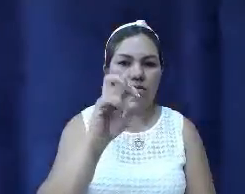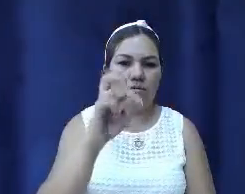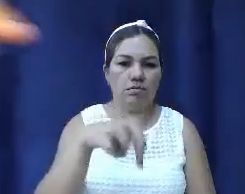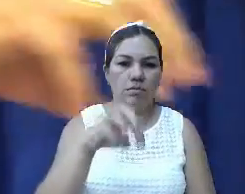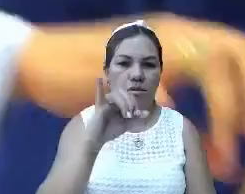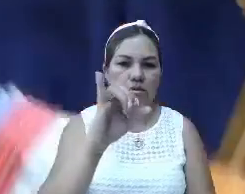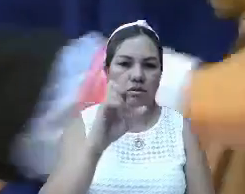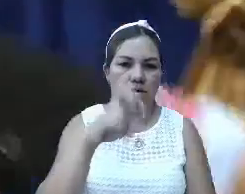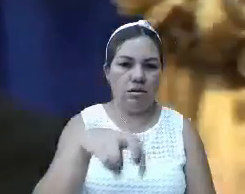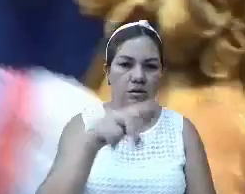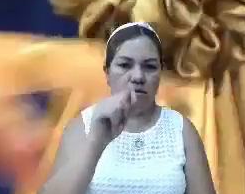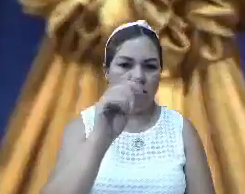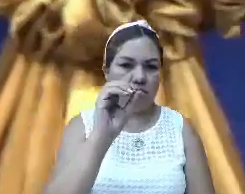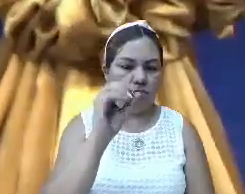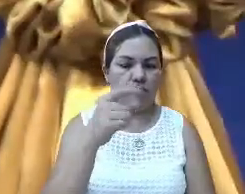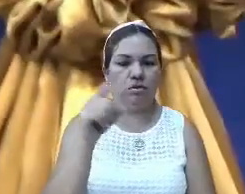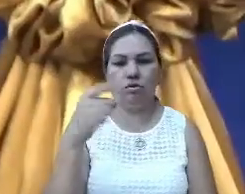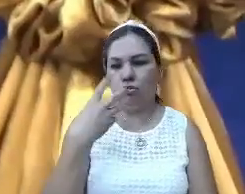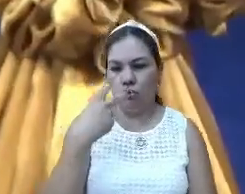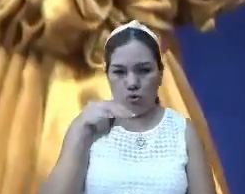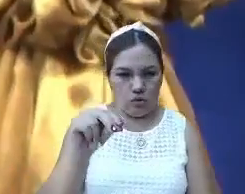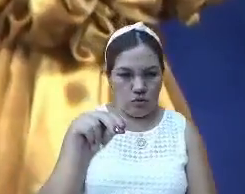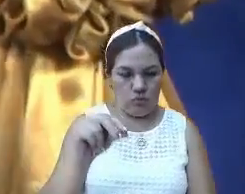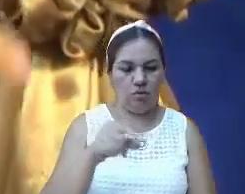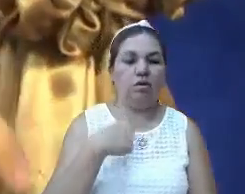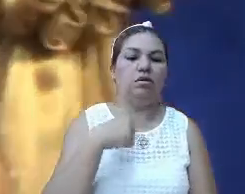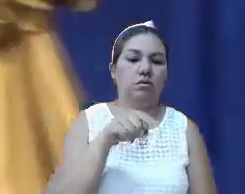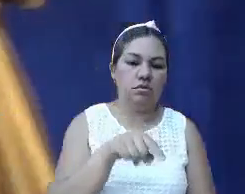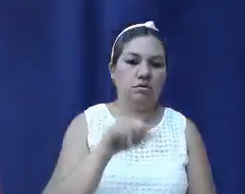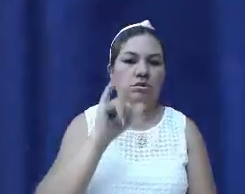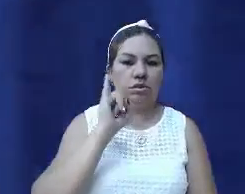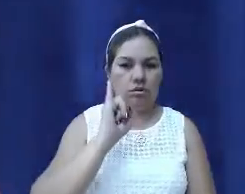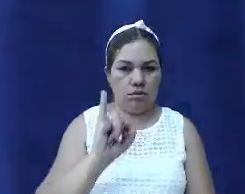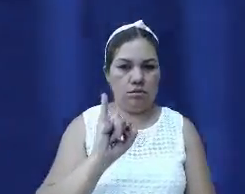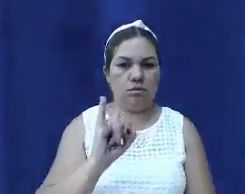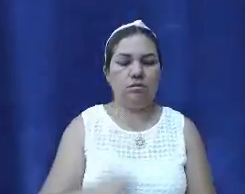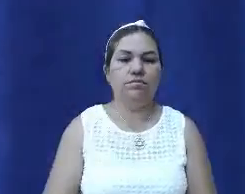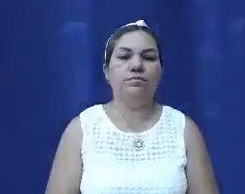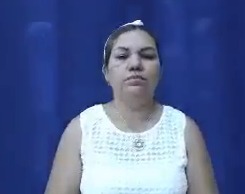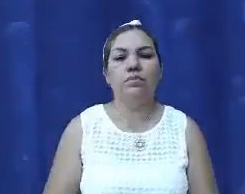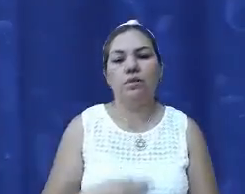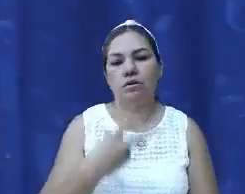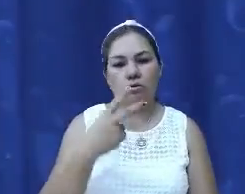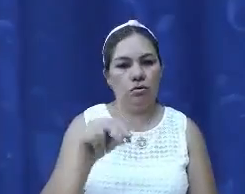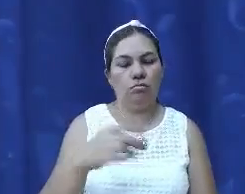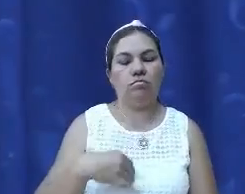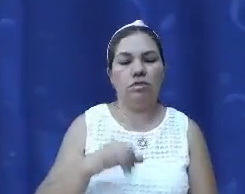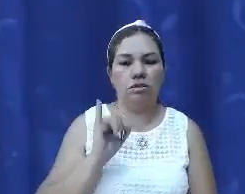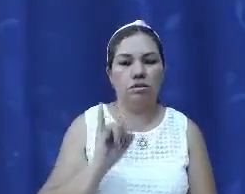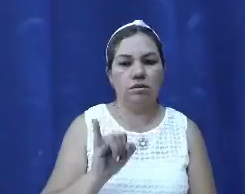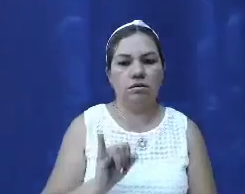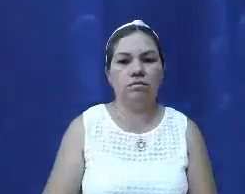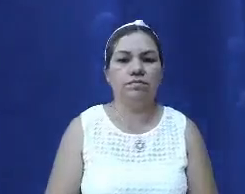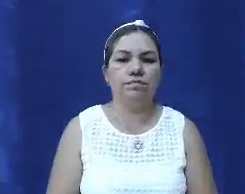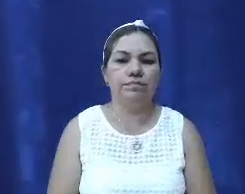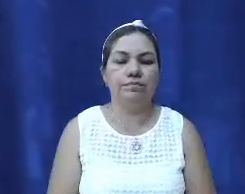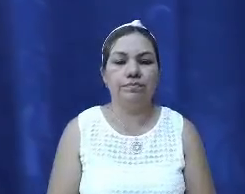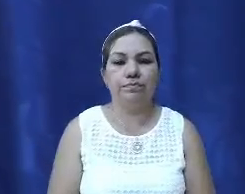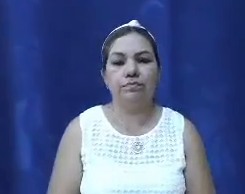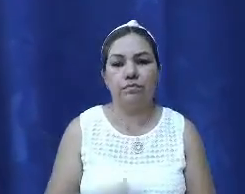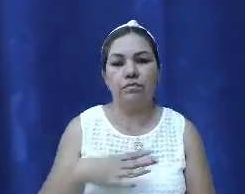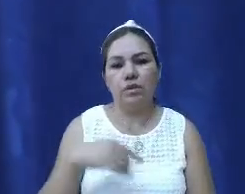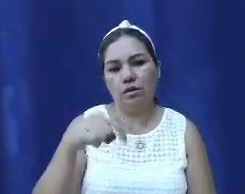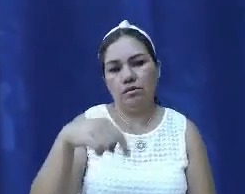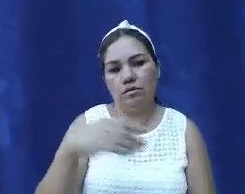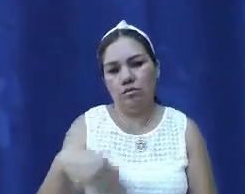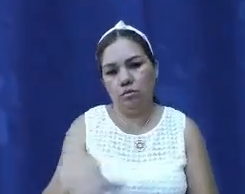esto sí, esto no, esto sí. Acuérdense que estamos en este mundo, pero no